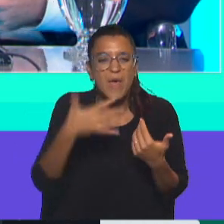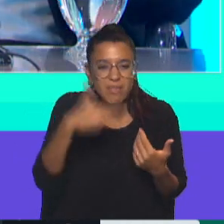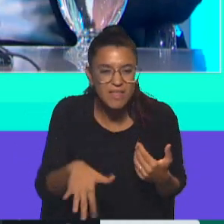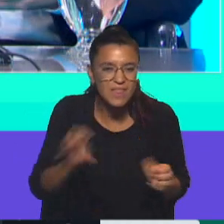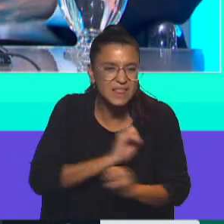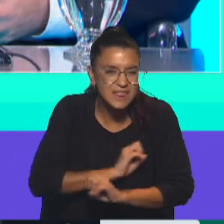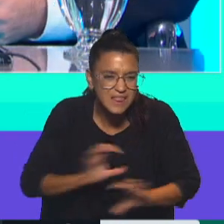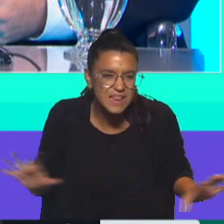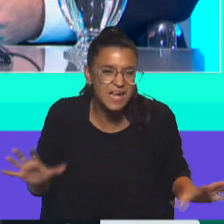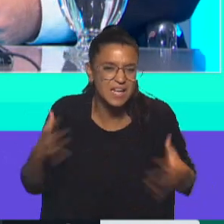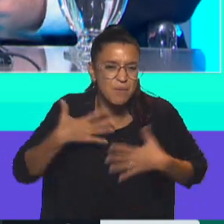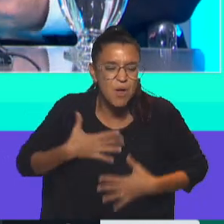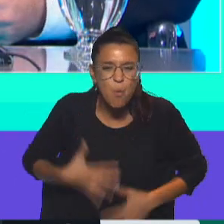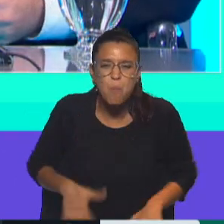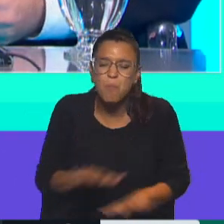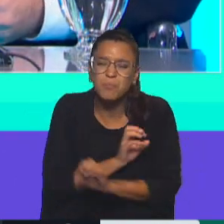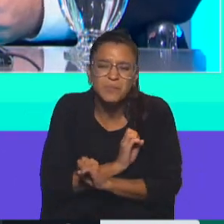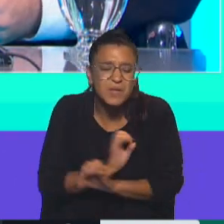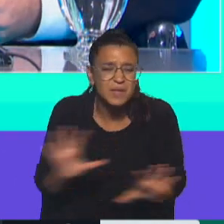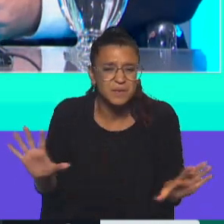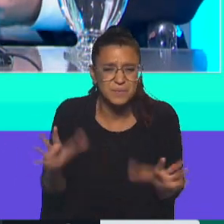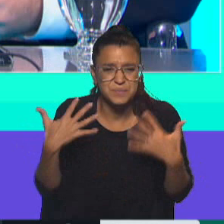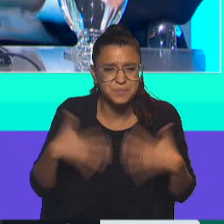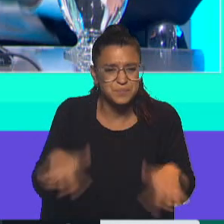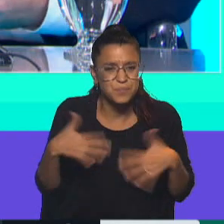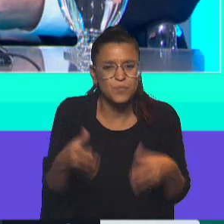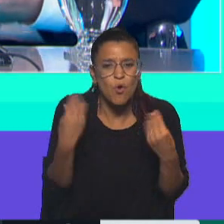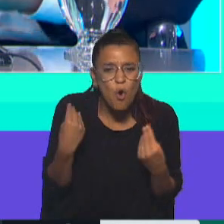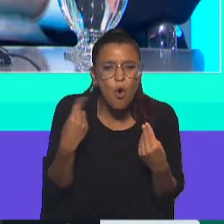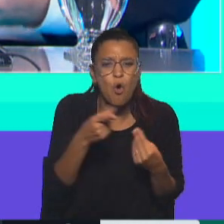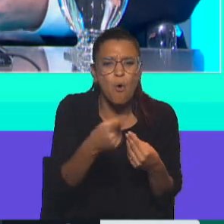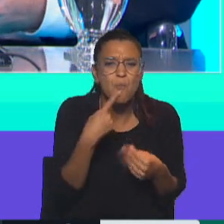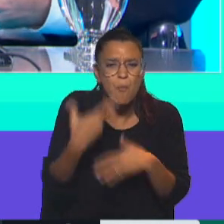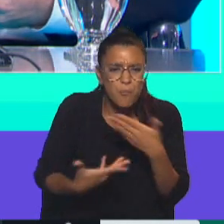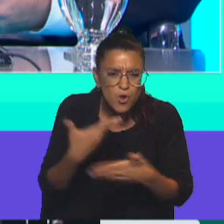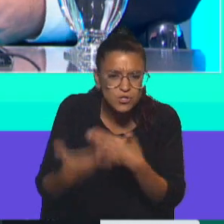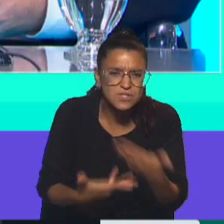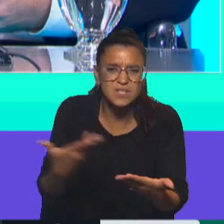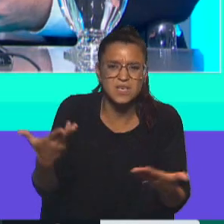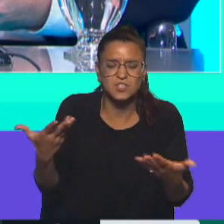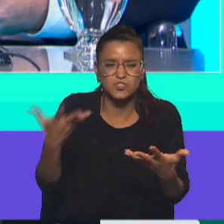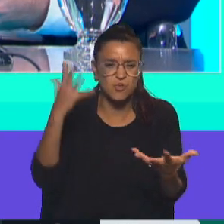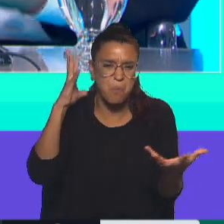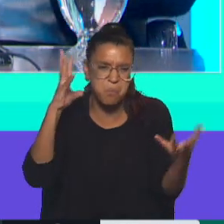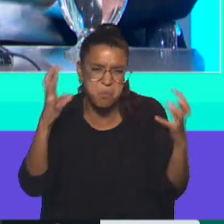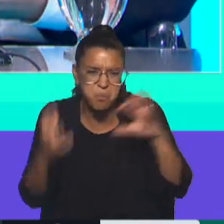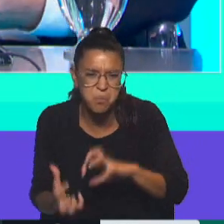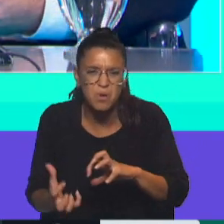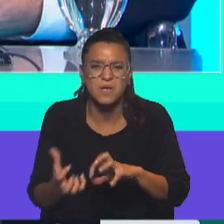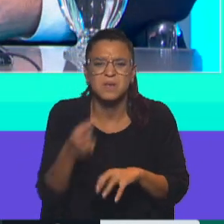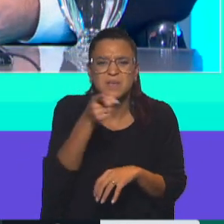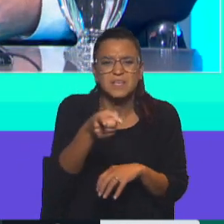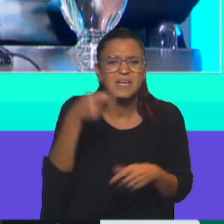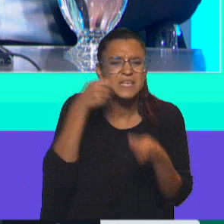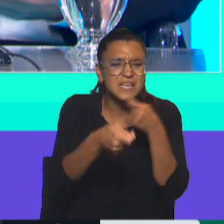en la condición humana, ¿no? En lo más profundo, que es cómo llegamos a este proceso de deshumanización, de este